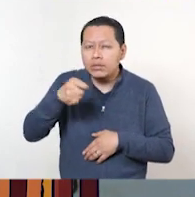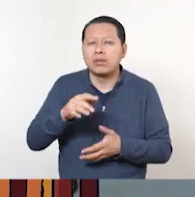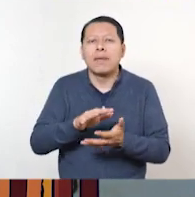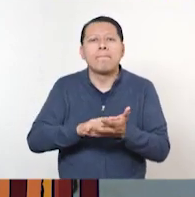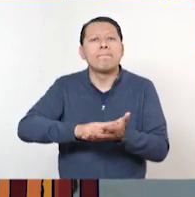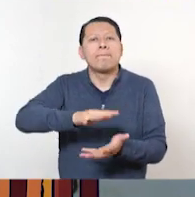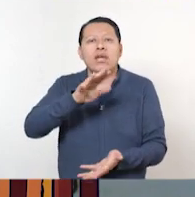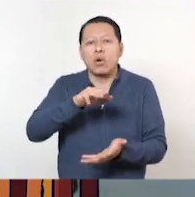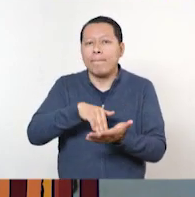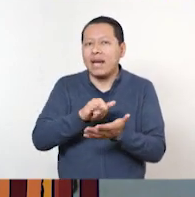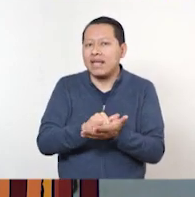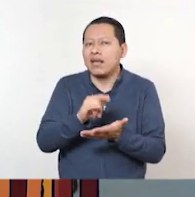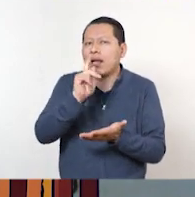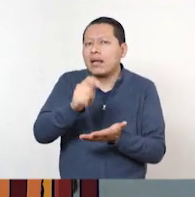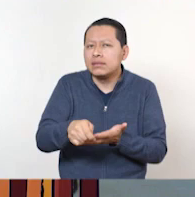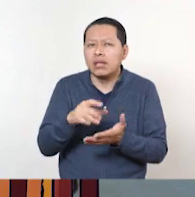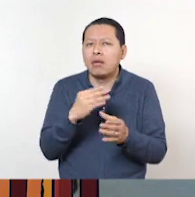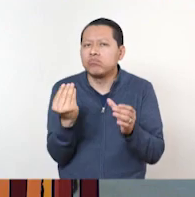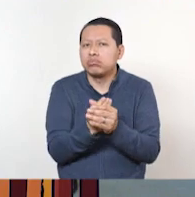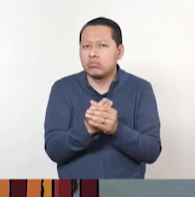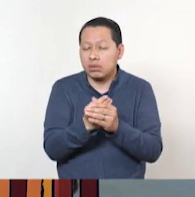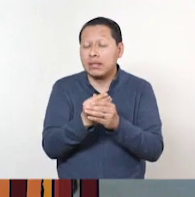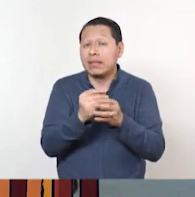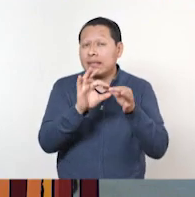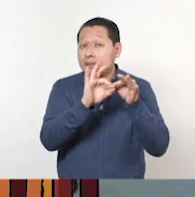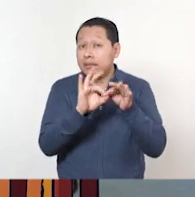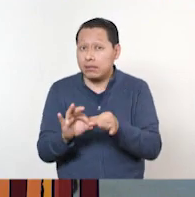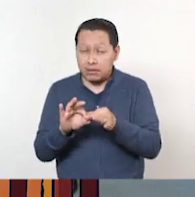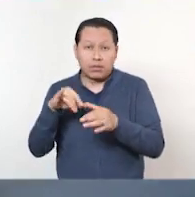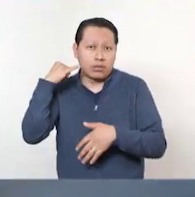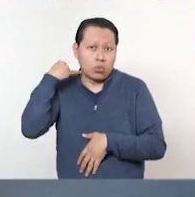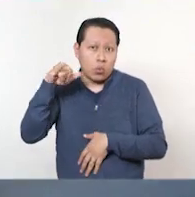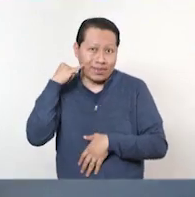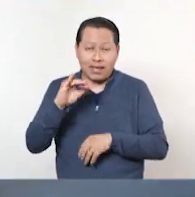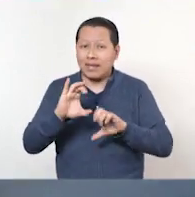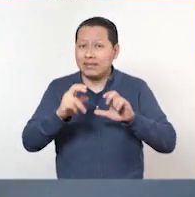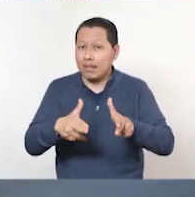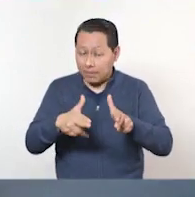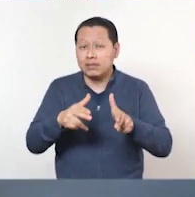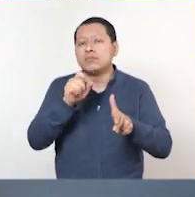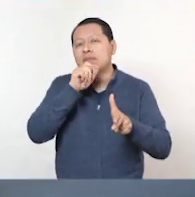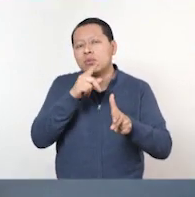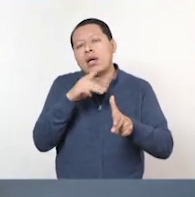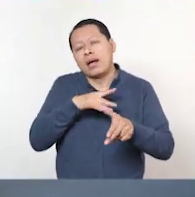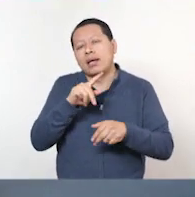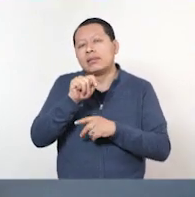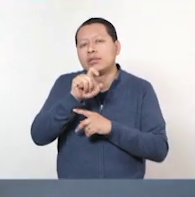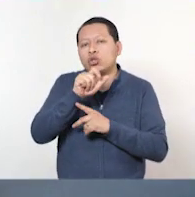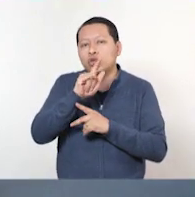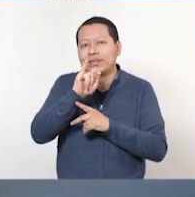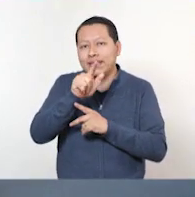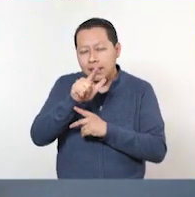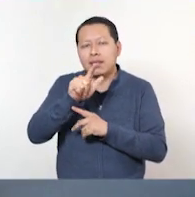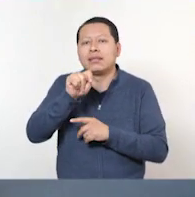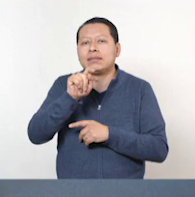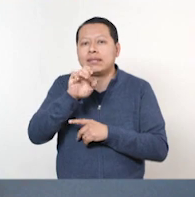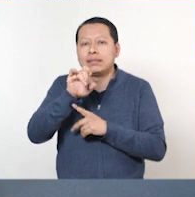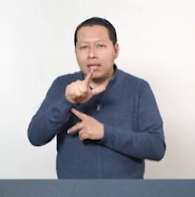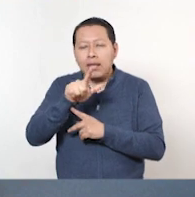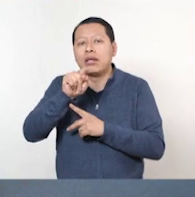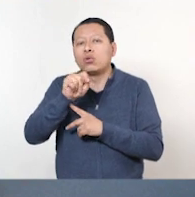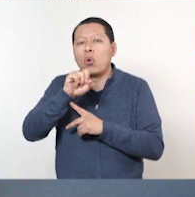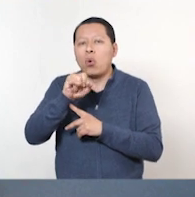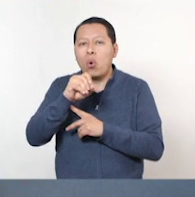Sin embargo, la mayoría de las lenguas mayas se encuentran en la península de Yucatán y en Chiapas. Así está el tzotzil,